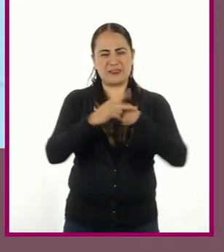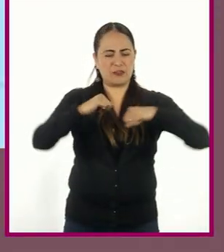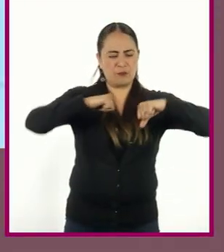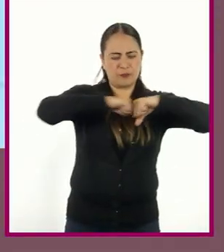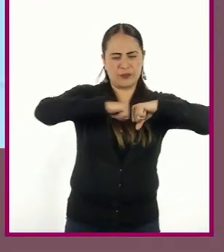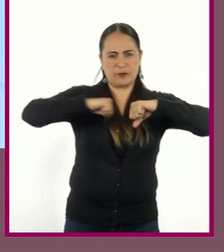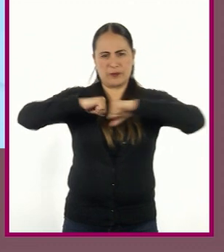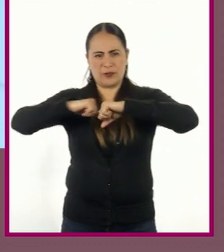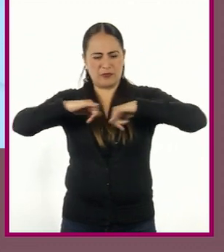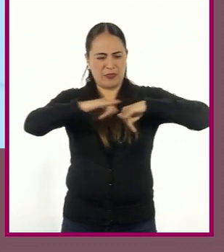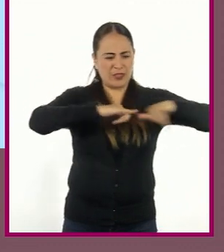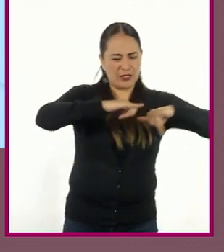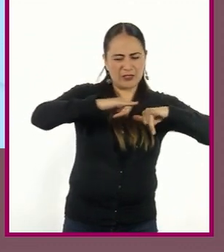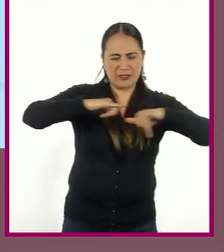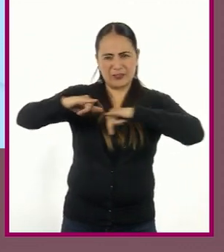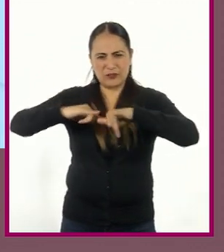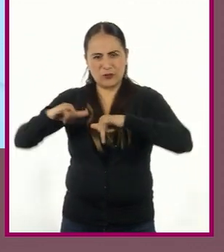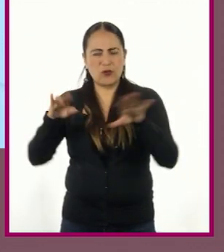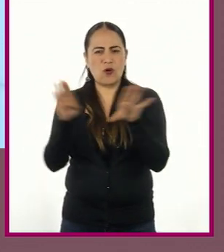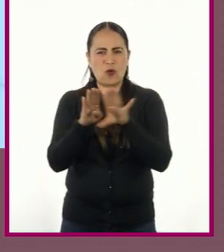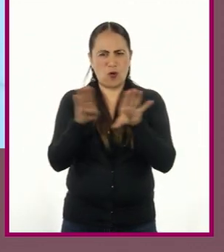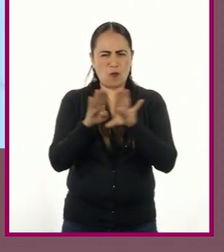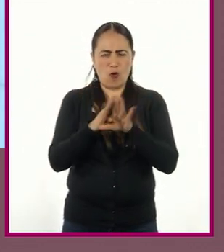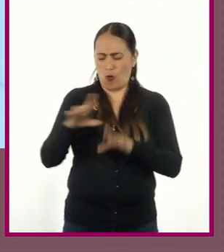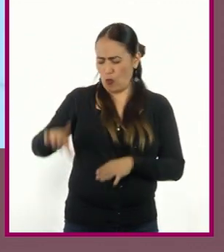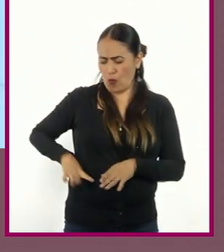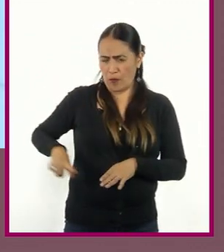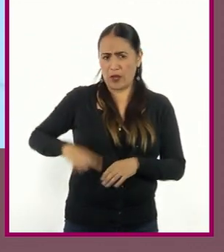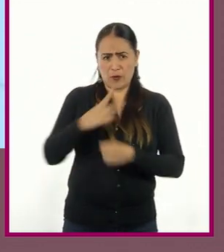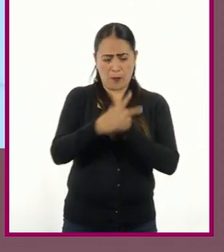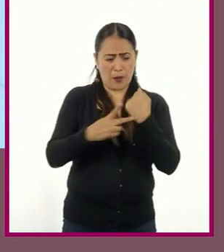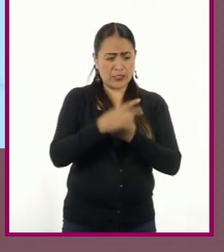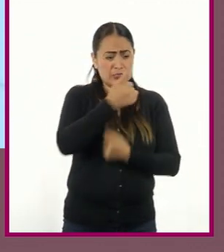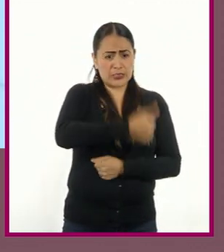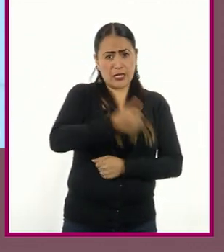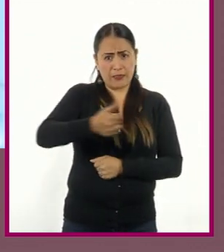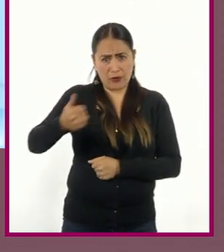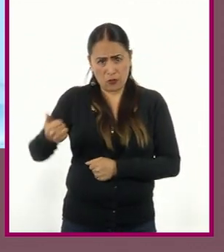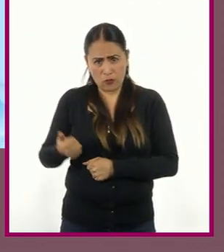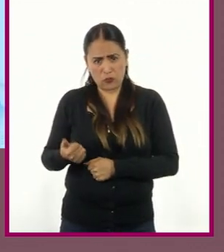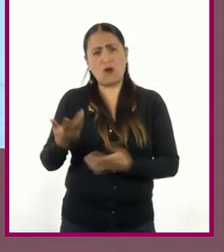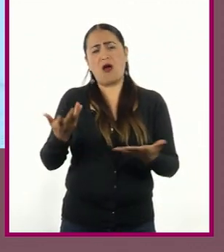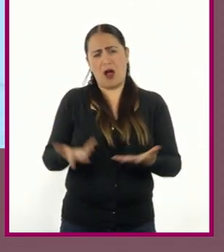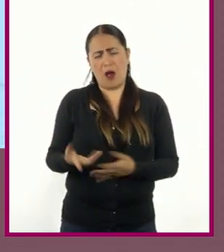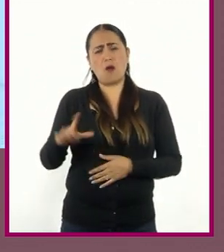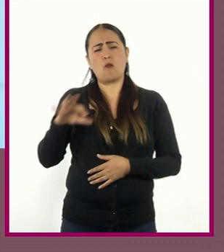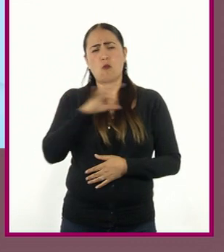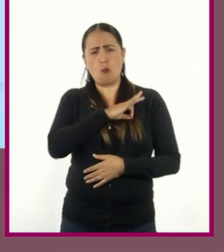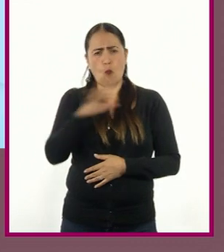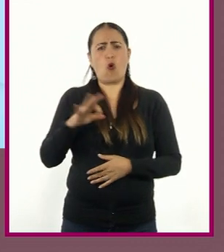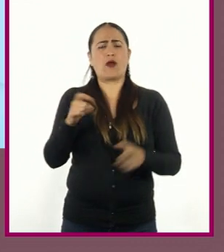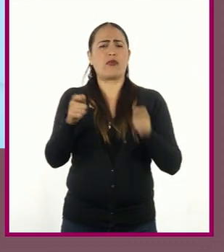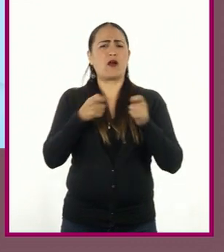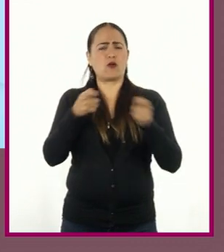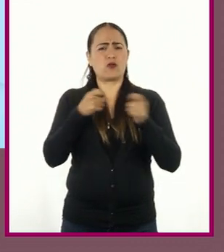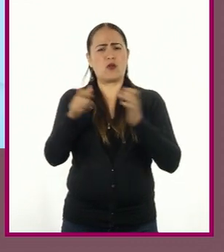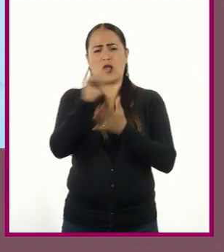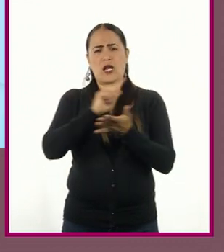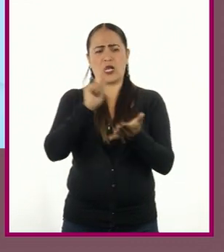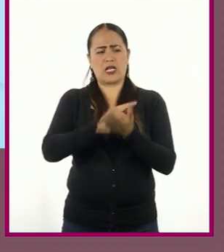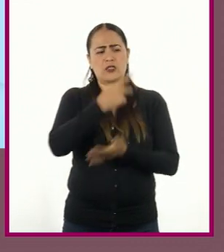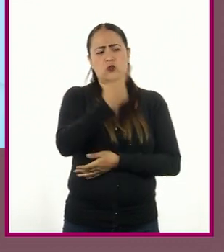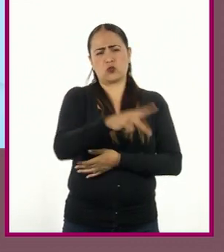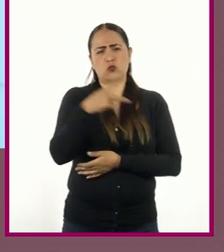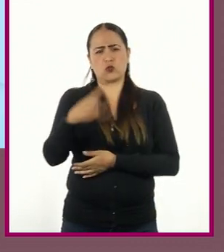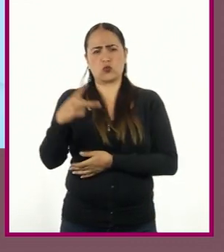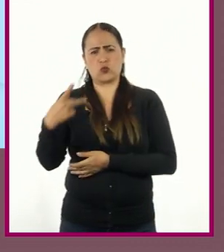los territorios, con la finalidad de que el gobierno de cada uno de ellos pueda ejercer su propia soberanía bajo sus propias leyes que regulen